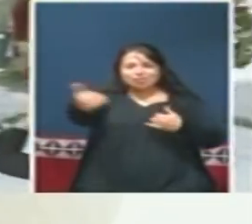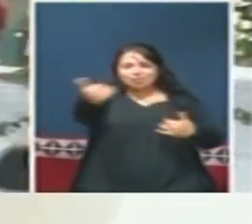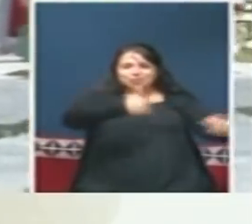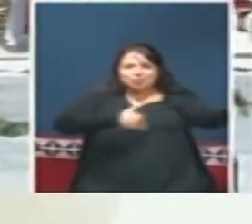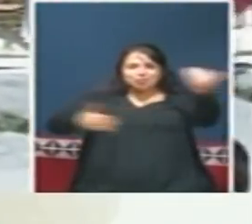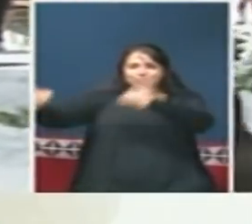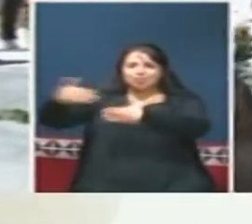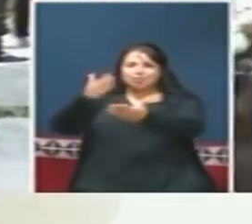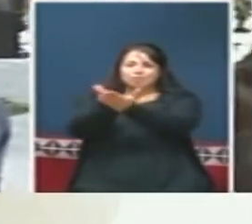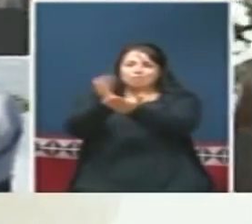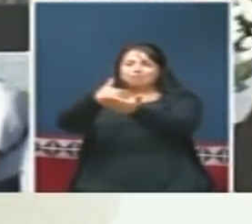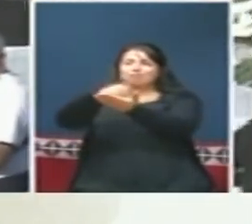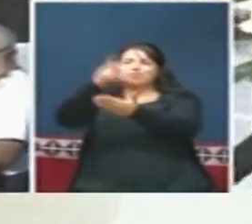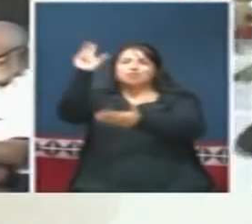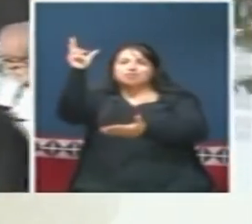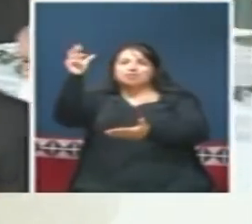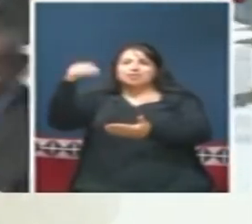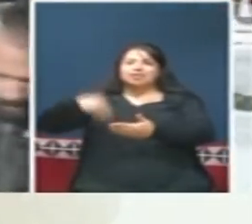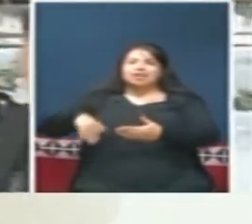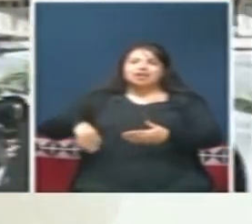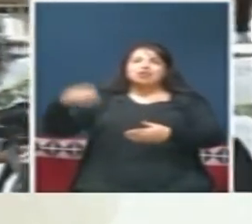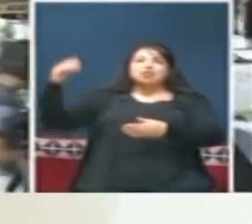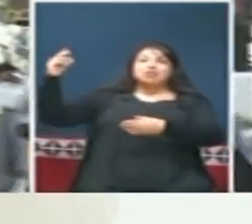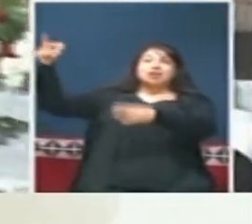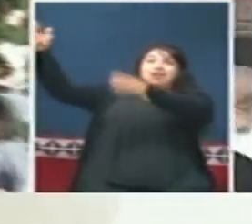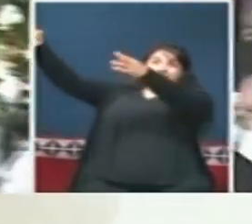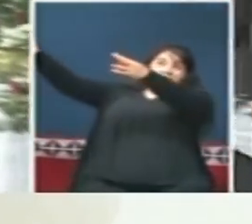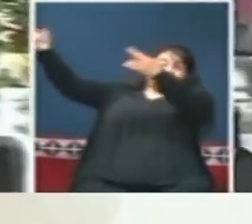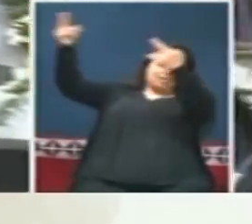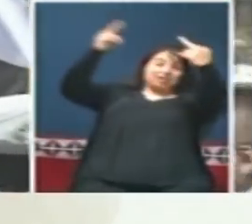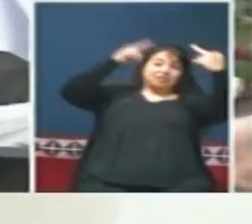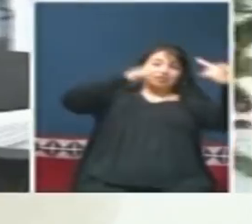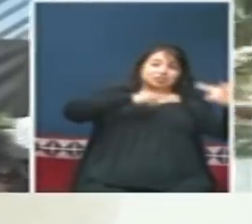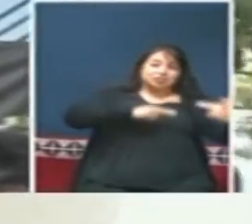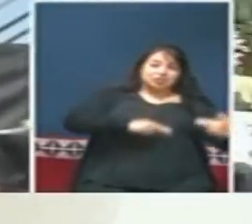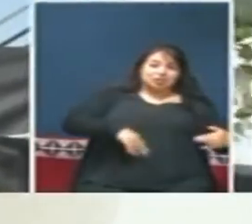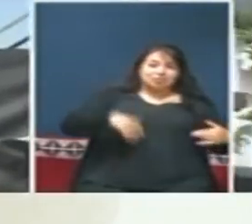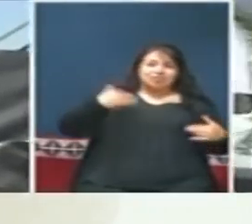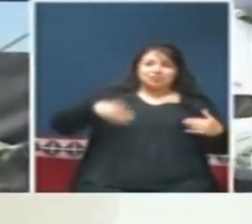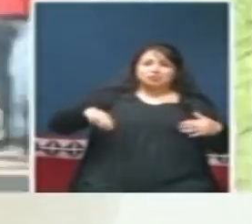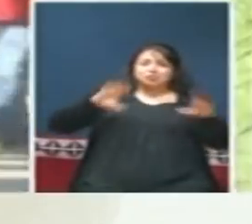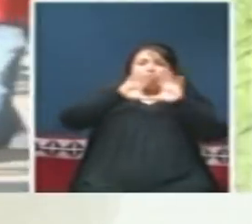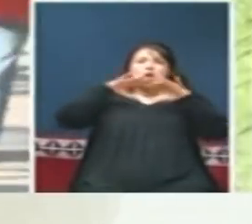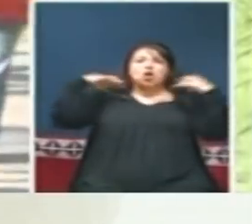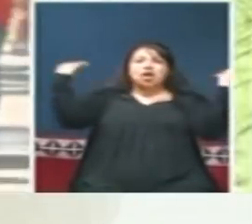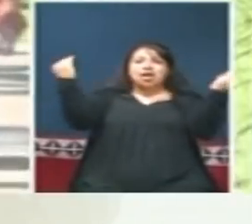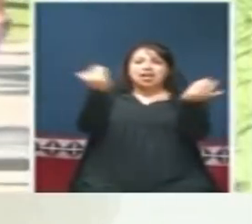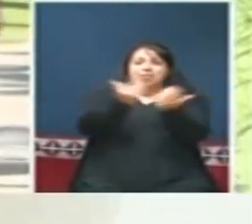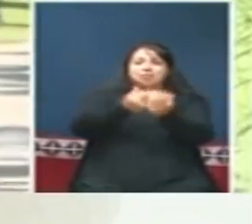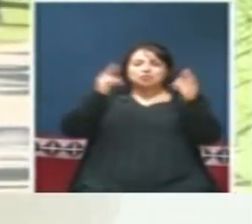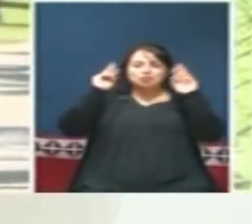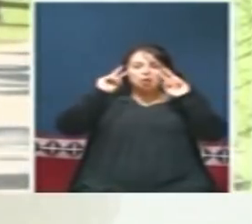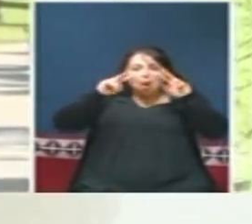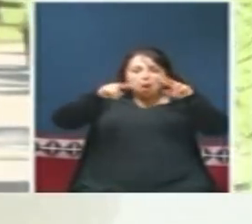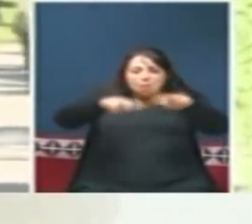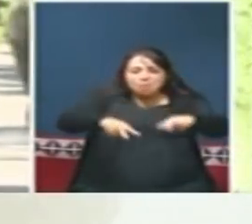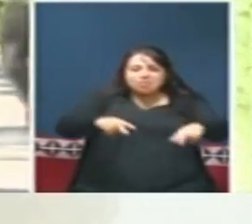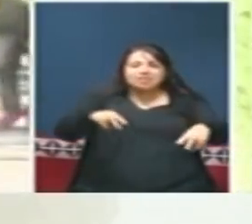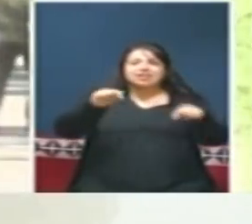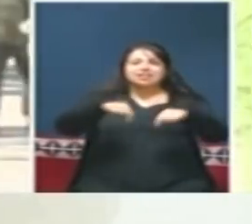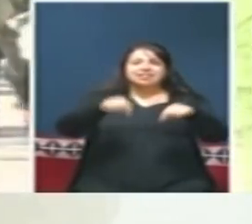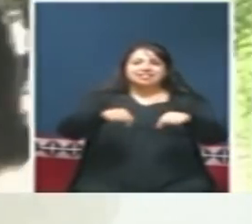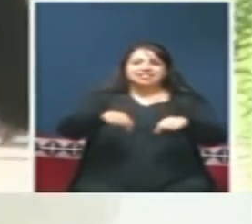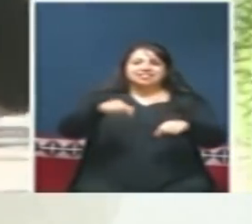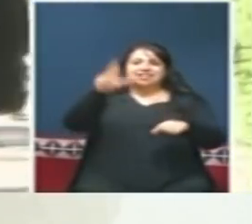hacían mención a también gente del extranjero que había llegado, la República Argentina y el mundo está hoy con los ojos puestos en La Rioja, porque la idea